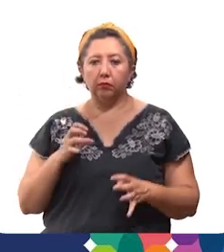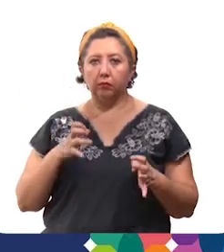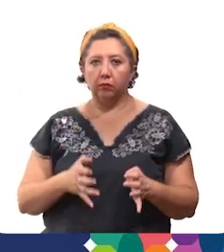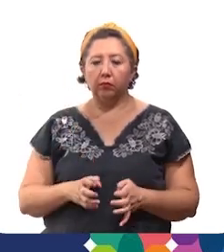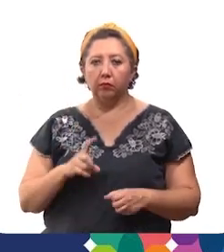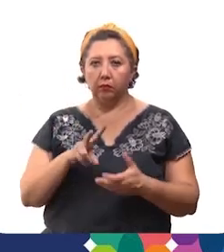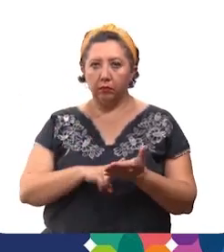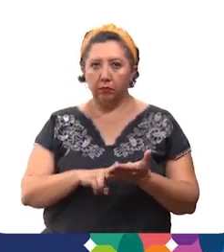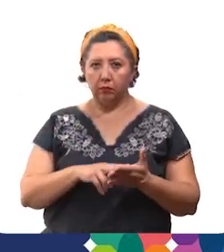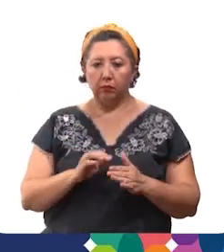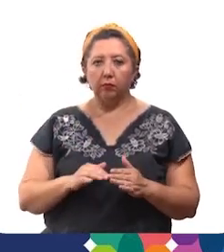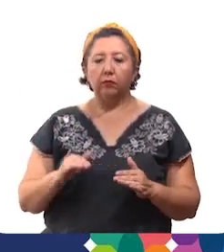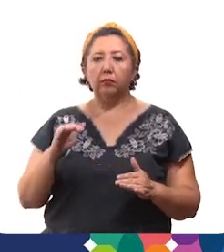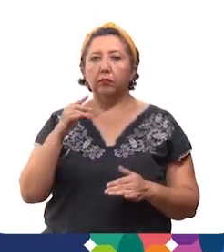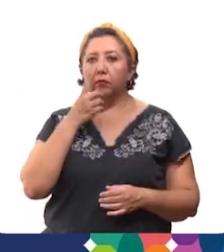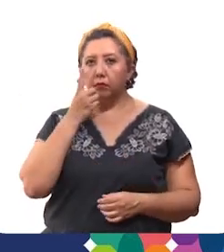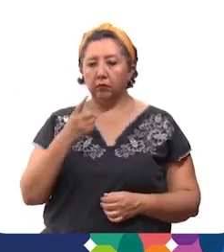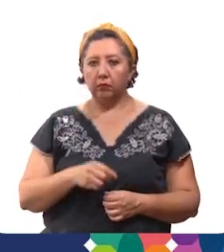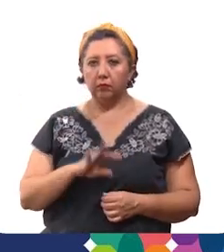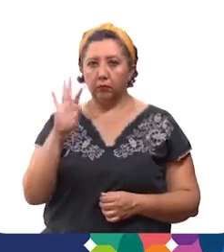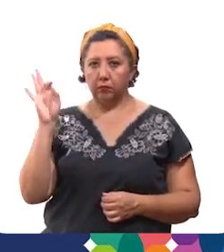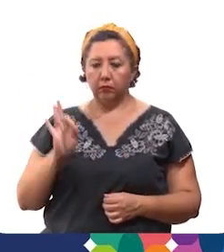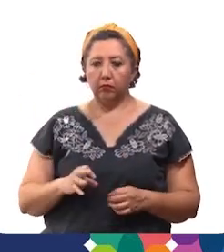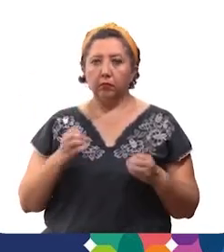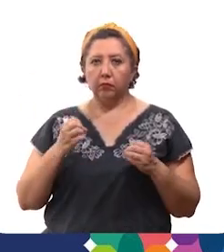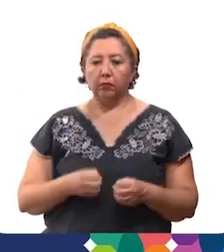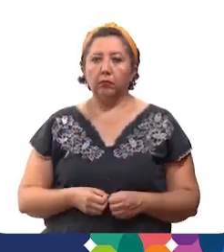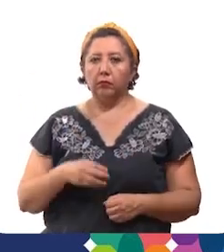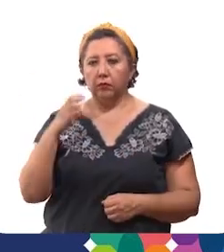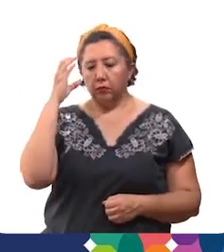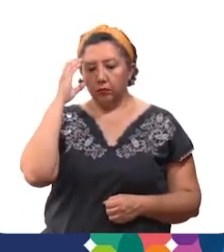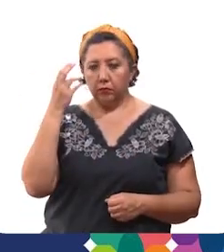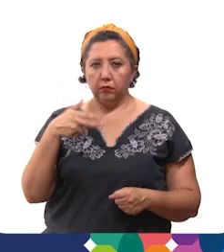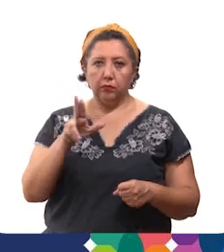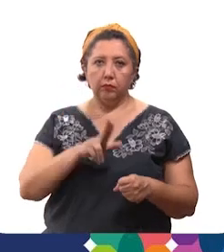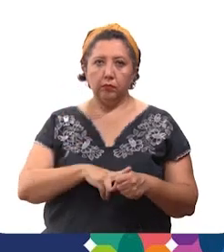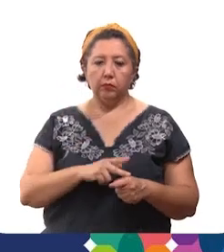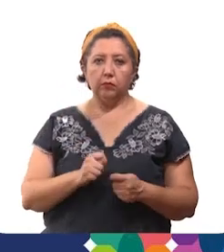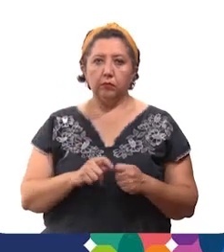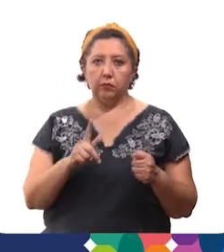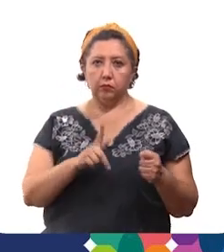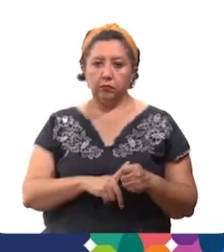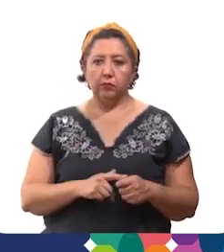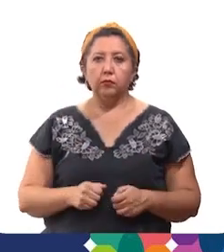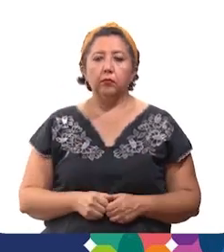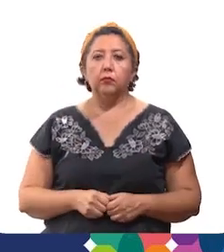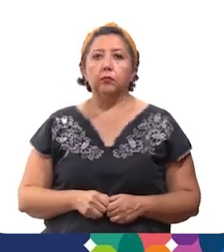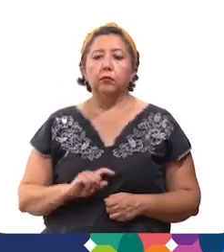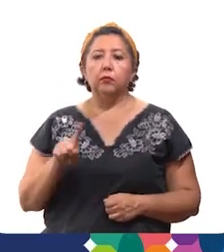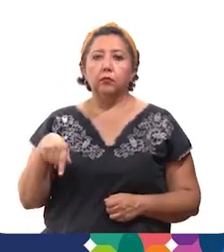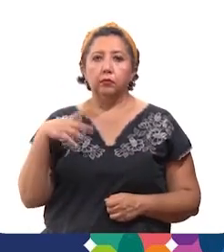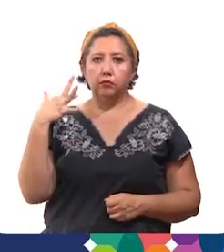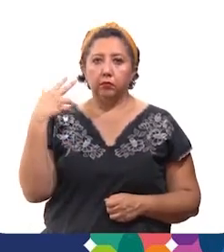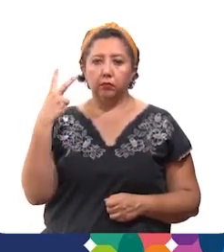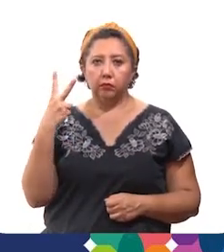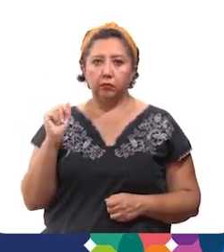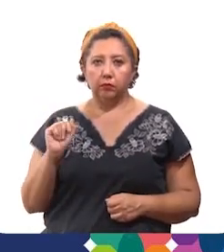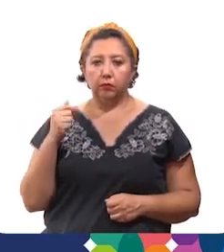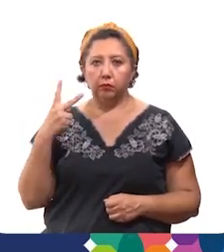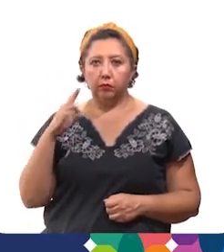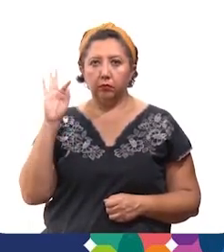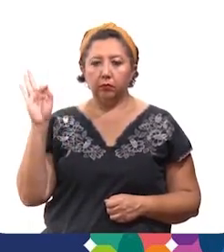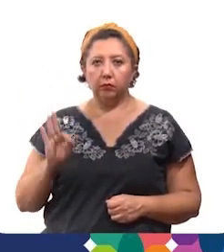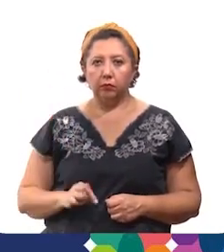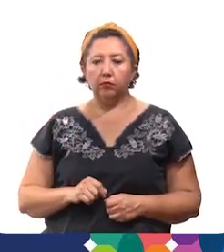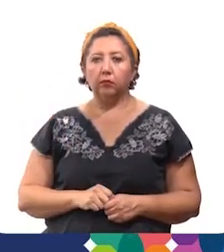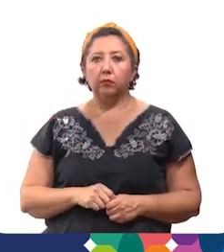se encuentra en verde y en ascenso. El porcentaje de ocupación de camas de hospitalización total COVID y no COVID es del